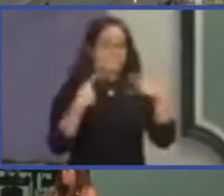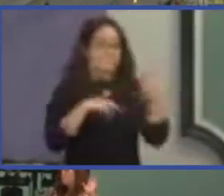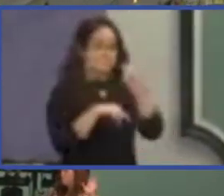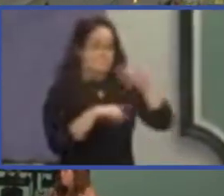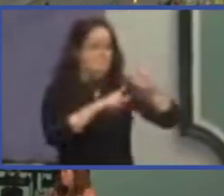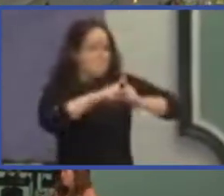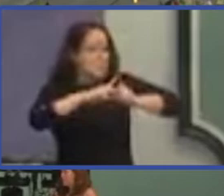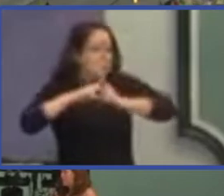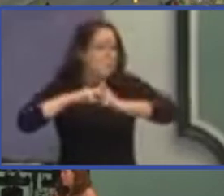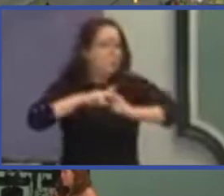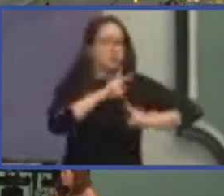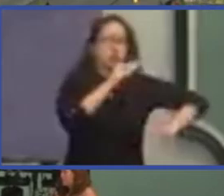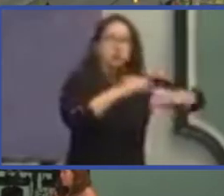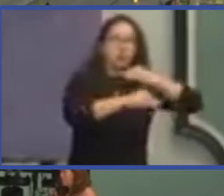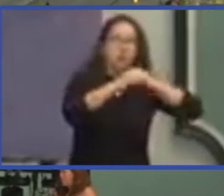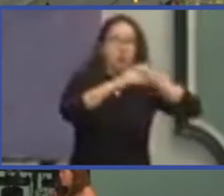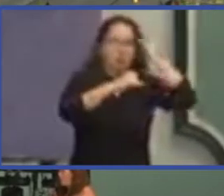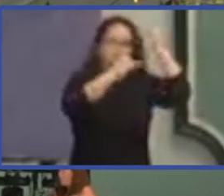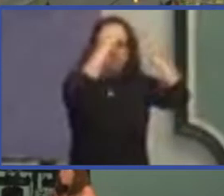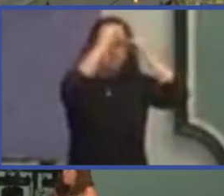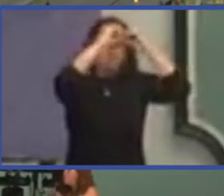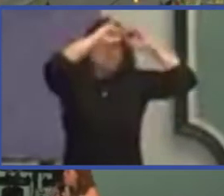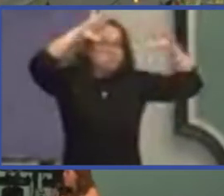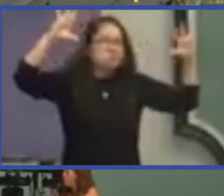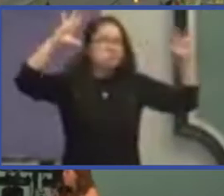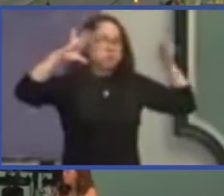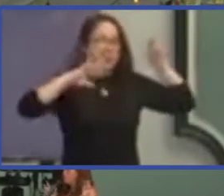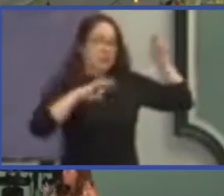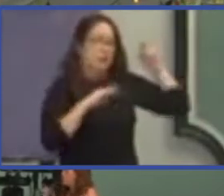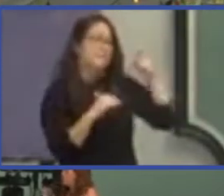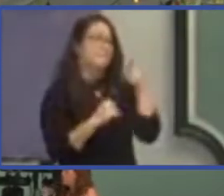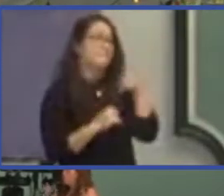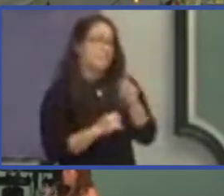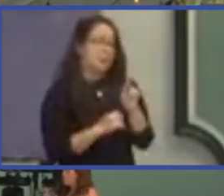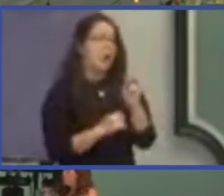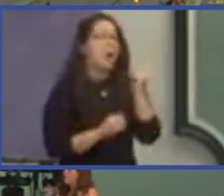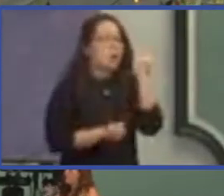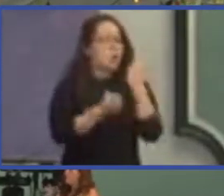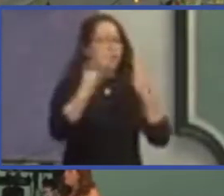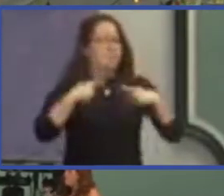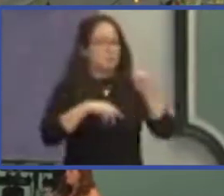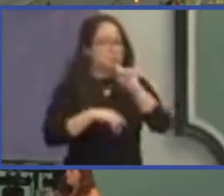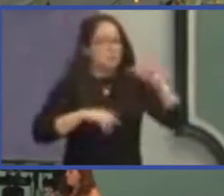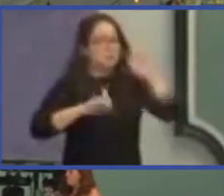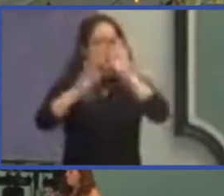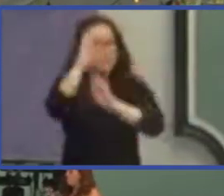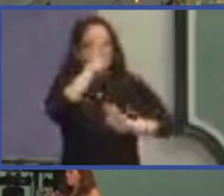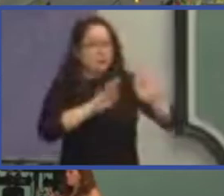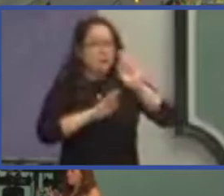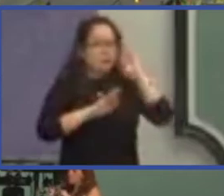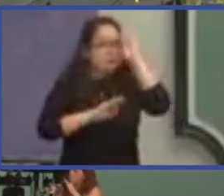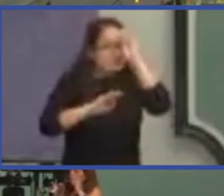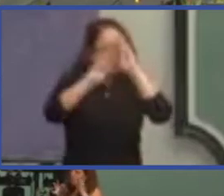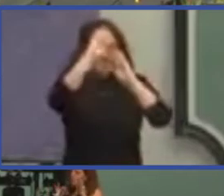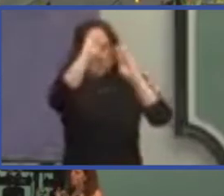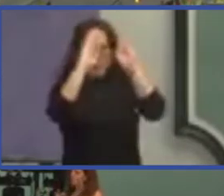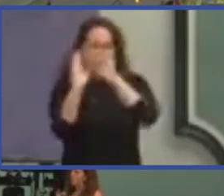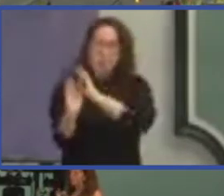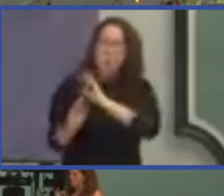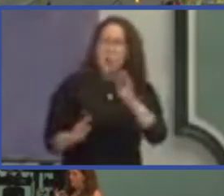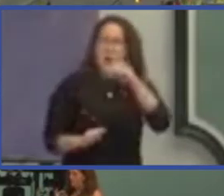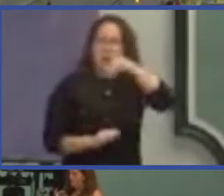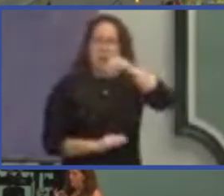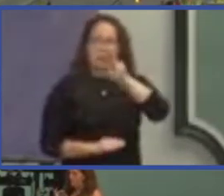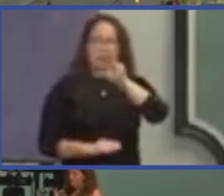está en la imaginación pero hay físicos que se plantean la posibilidad de multiversos desde el punto de la teoría de la